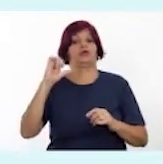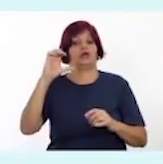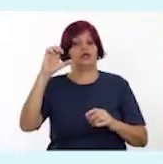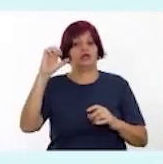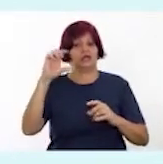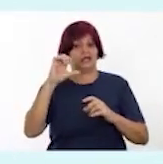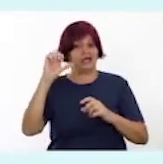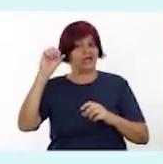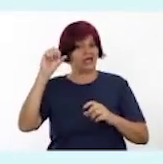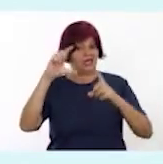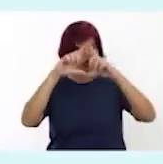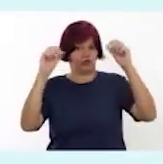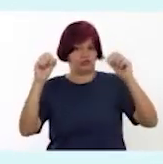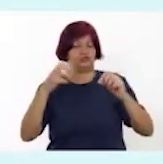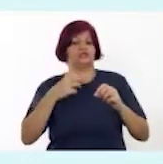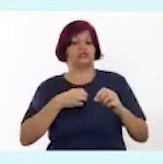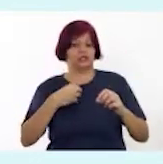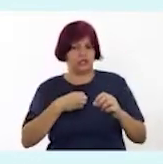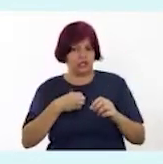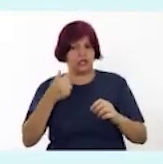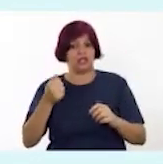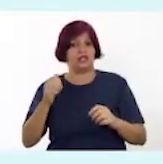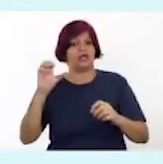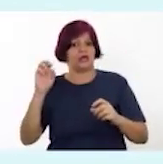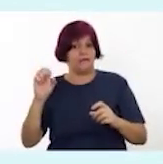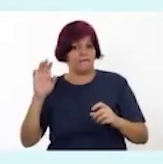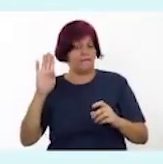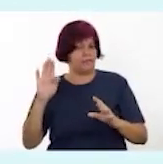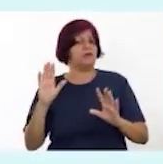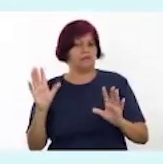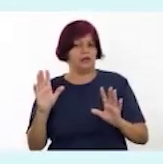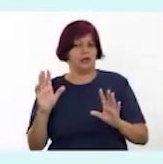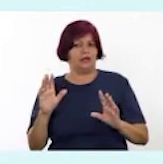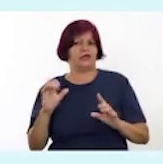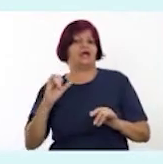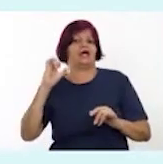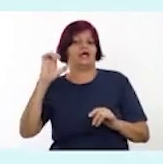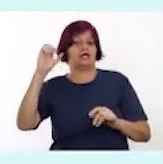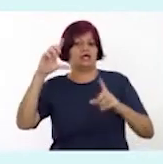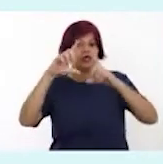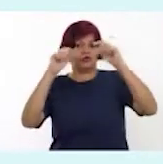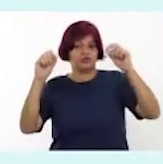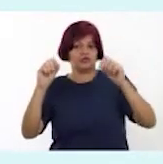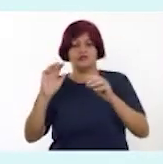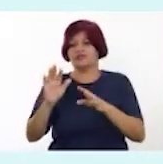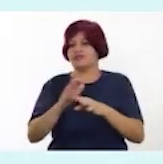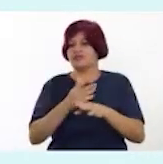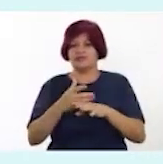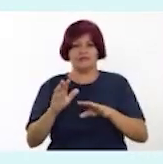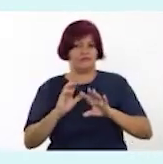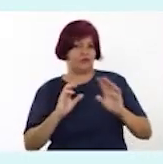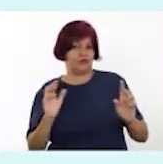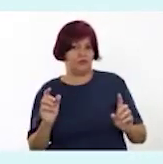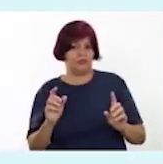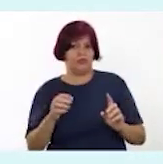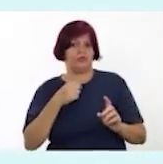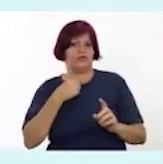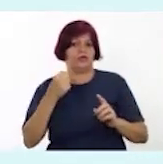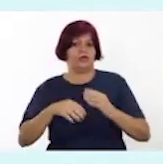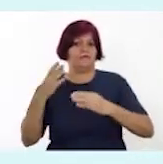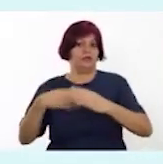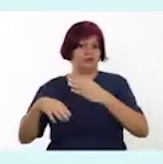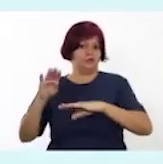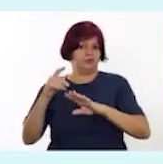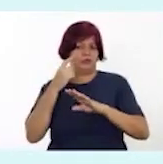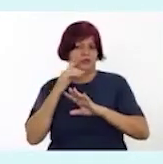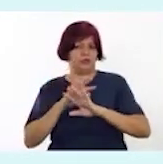variables. Precisamente una inecuación es una desigualdad. Ya incluso alguno de los ejemplos que ustedes vieron anteriormente puede